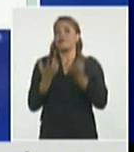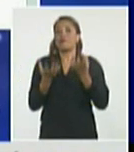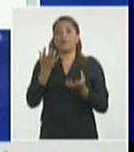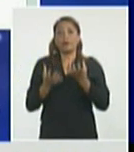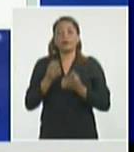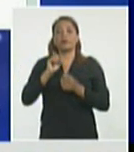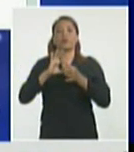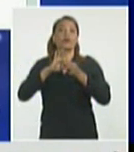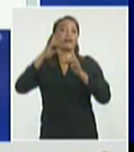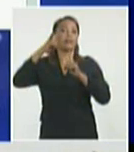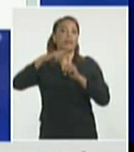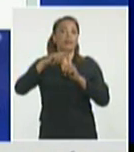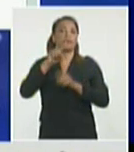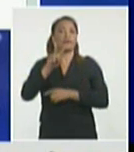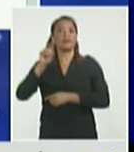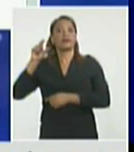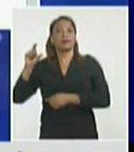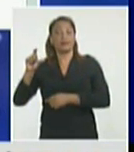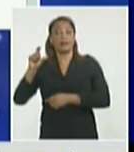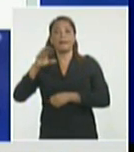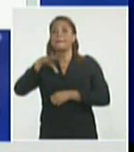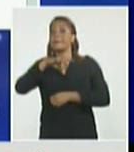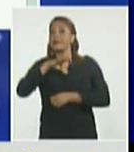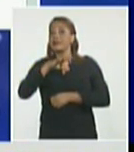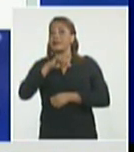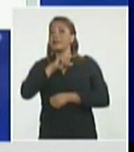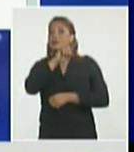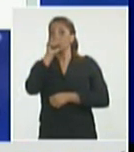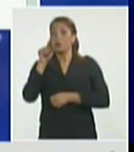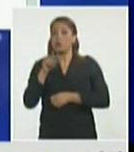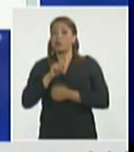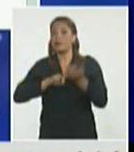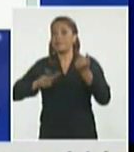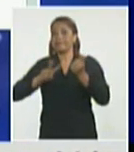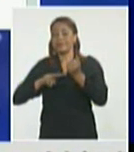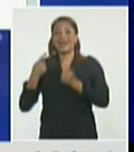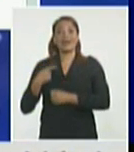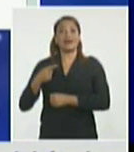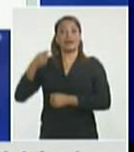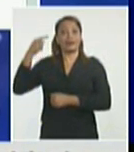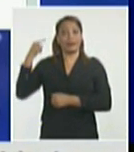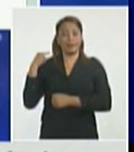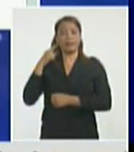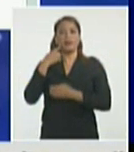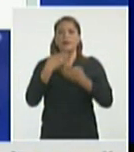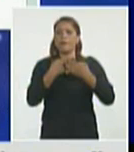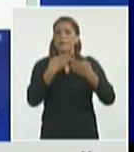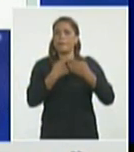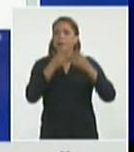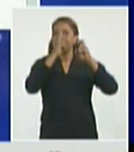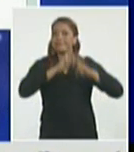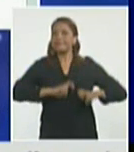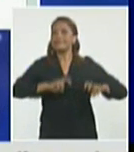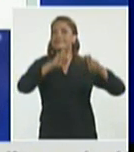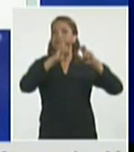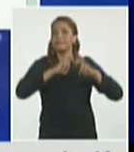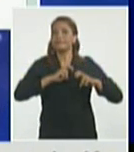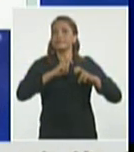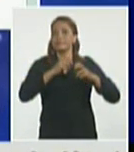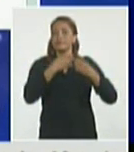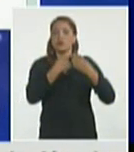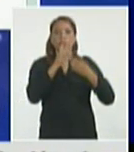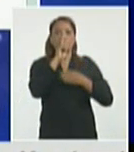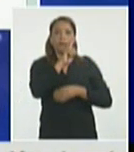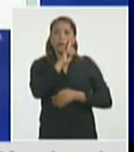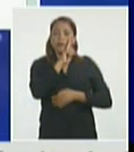Guantánamo, Villa Clara y Pinar del Río, en el día de ayer, de las muestras procesadas, pues fueron